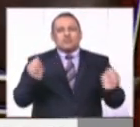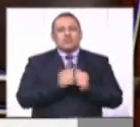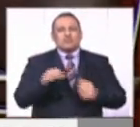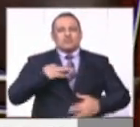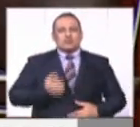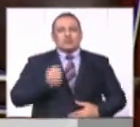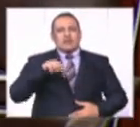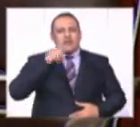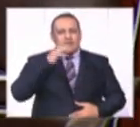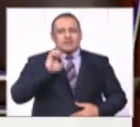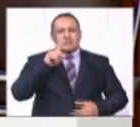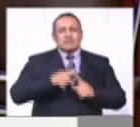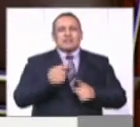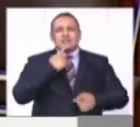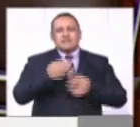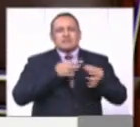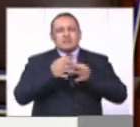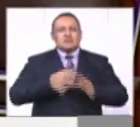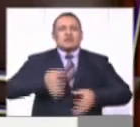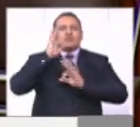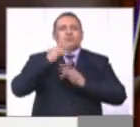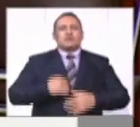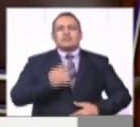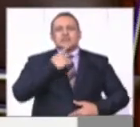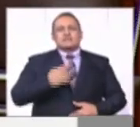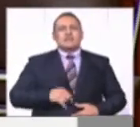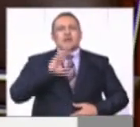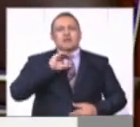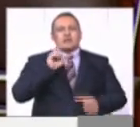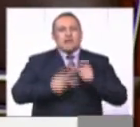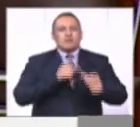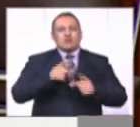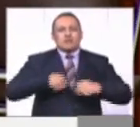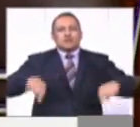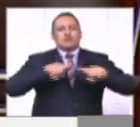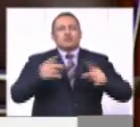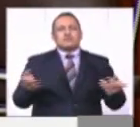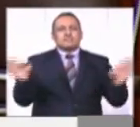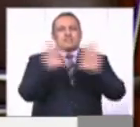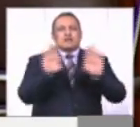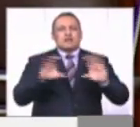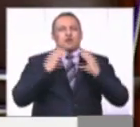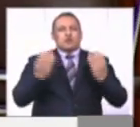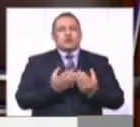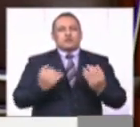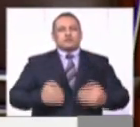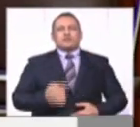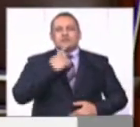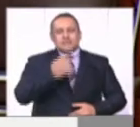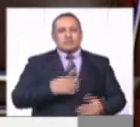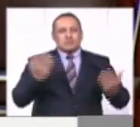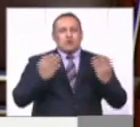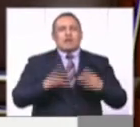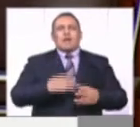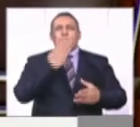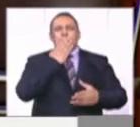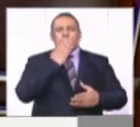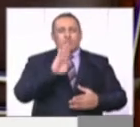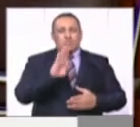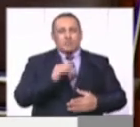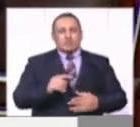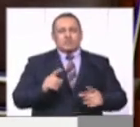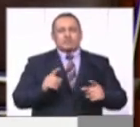Aníbal Torres no decía en su discurso dice el pueblo dice cierren el congreso le voy a tapar la boca al